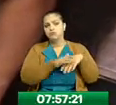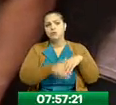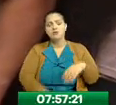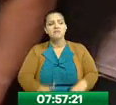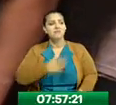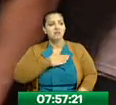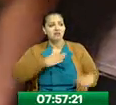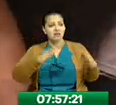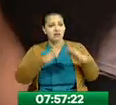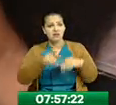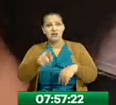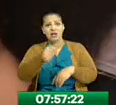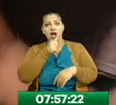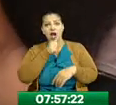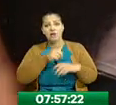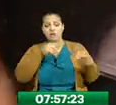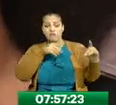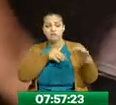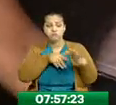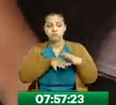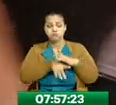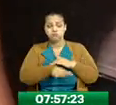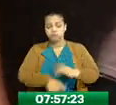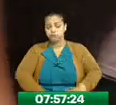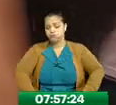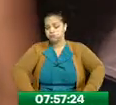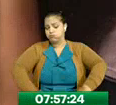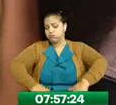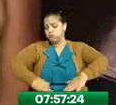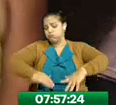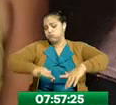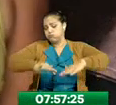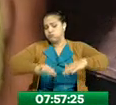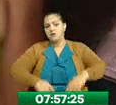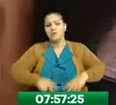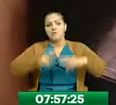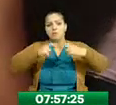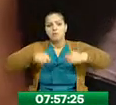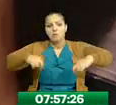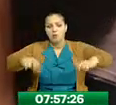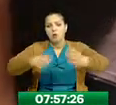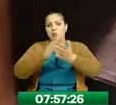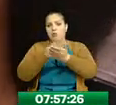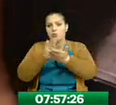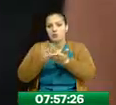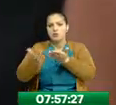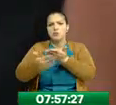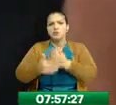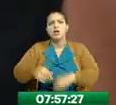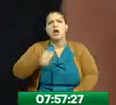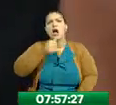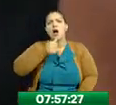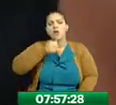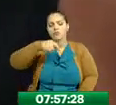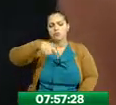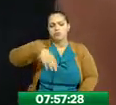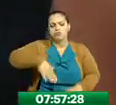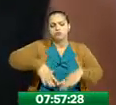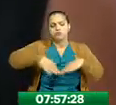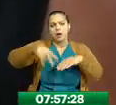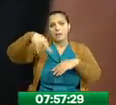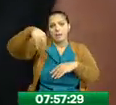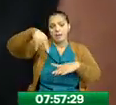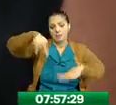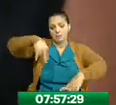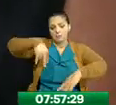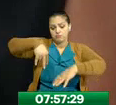cocina, todo lo que había así. Bajo porque más arriba de la rodilla fue llegó el agua. Lamentablemente, como Manta está en